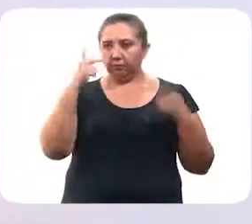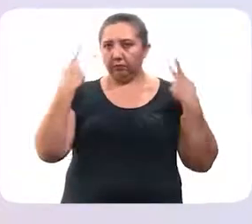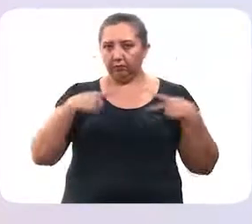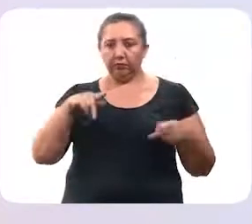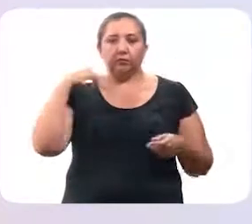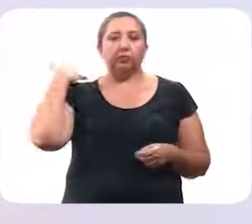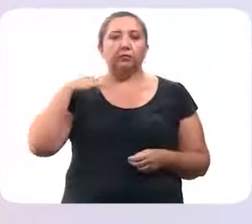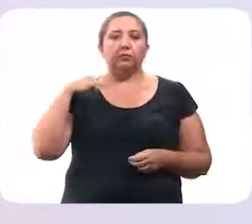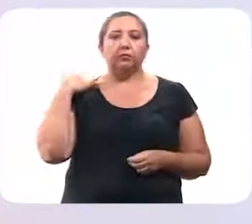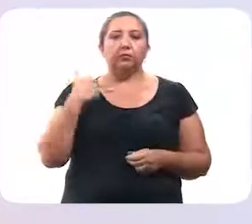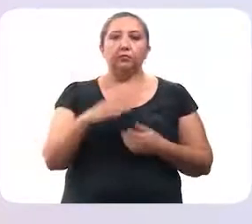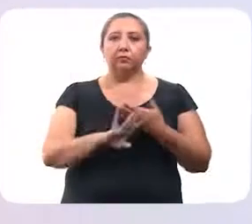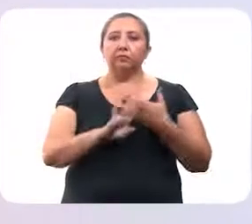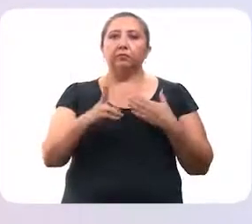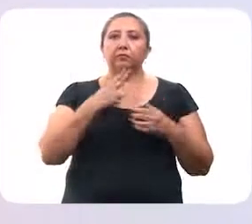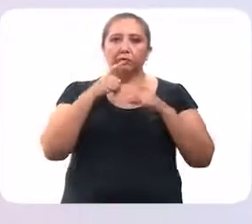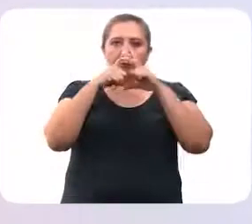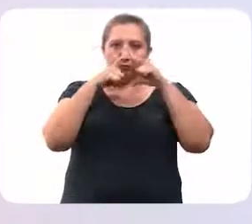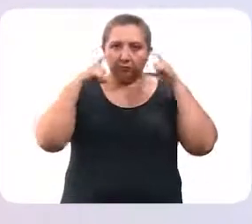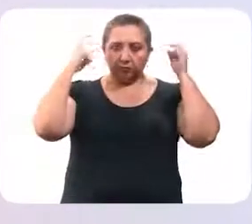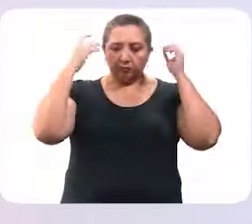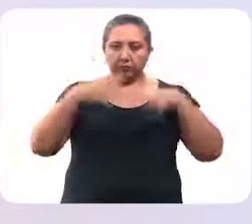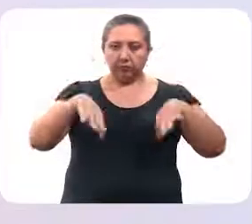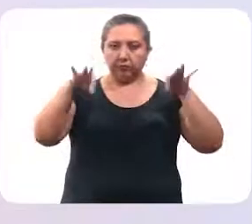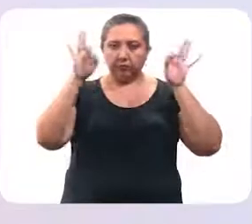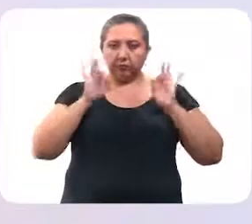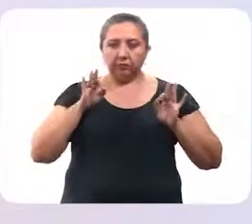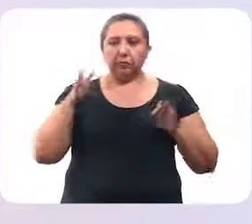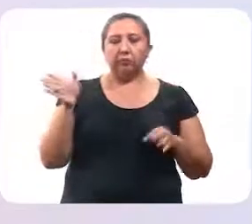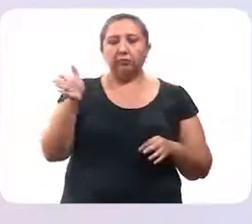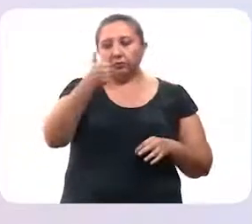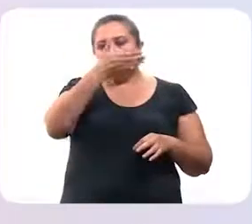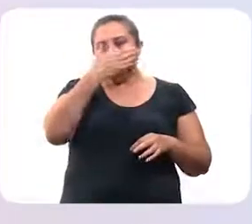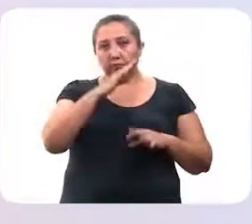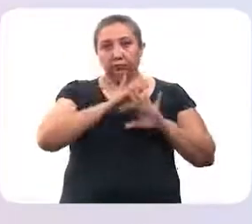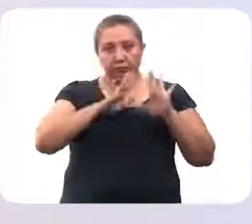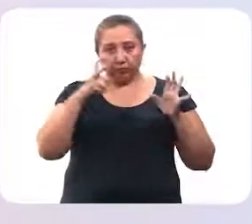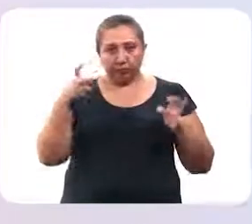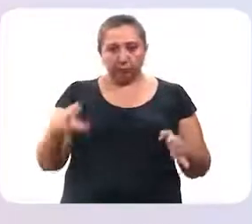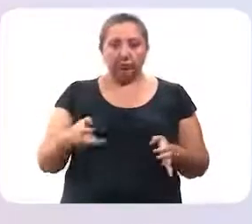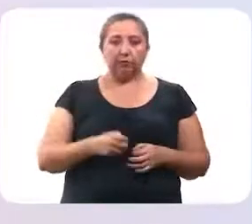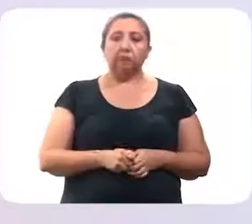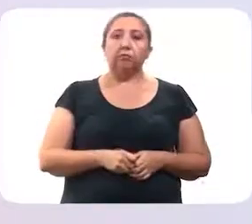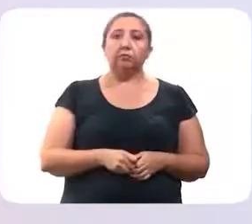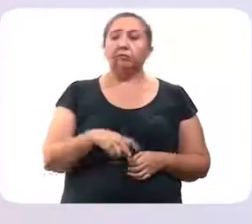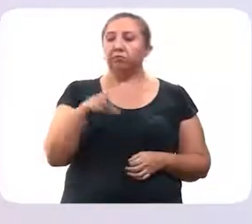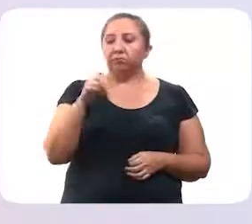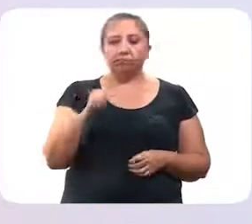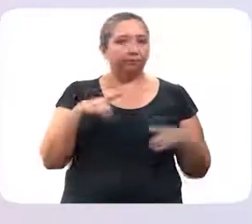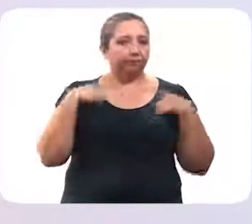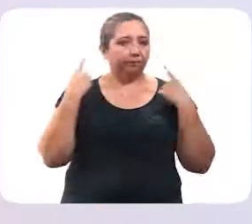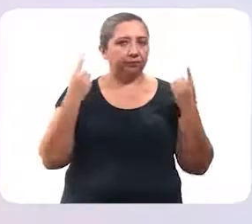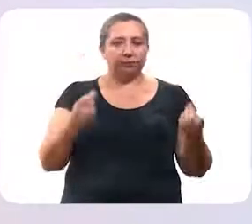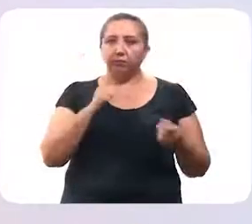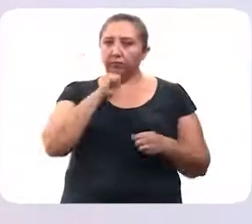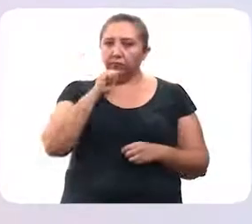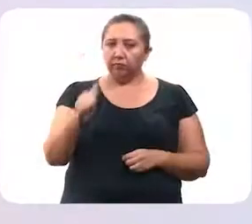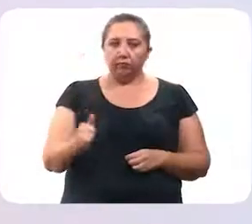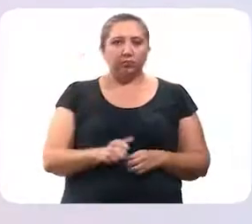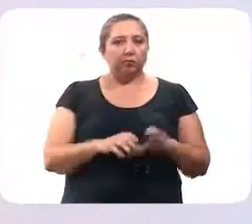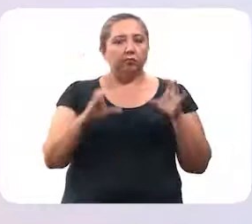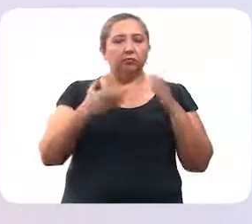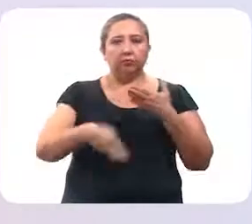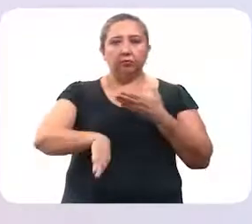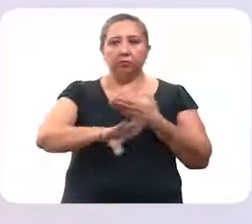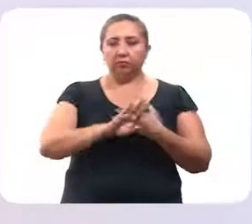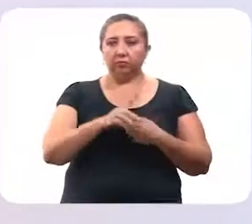población yucateca evitar el uso de cubrebocas de tela o pañoletas, ya que está descrito que no brinda ninguna protección contra